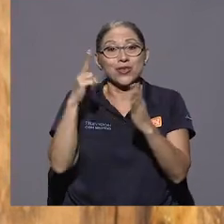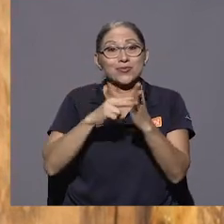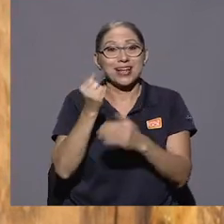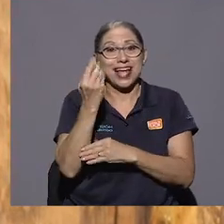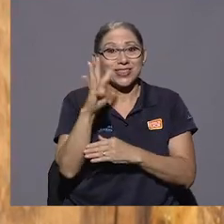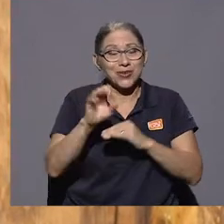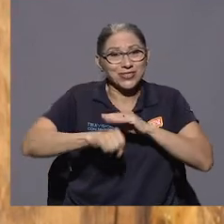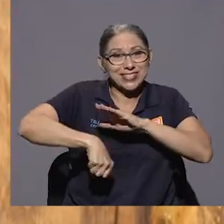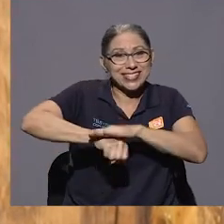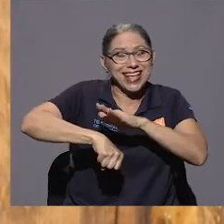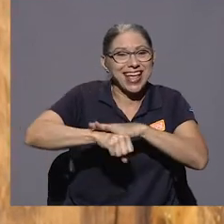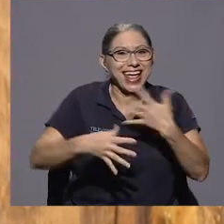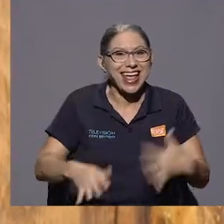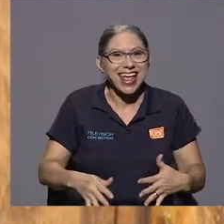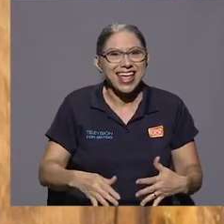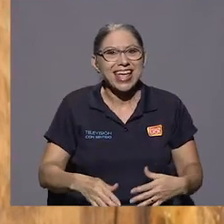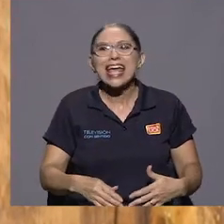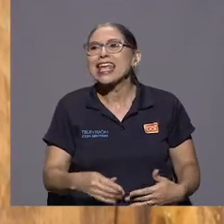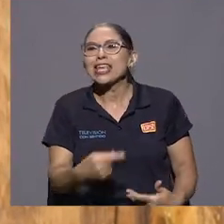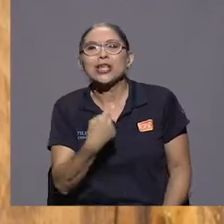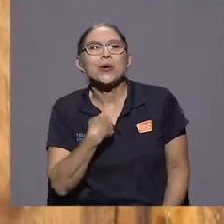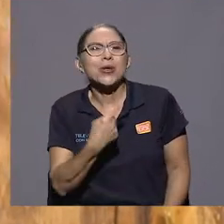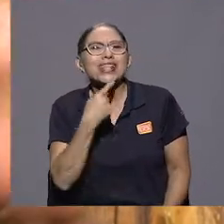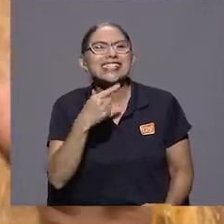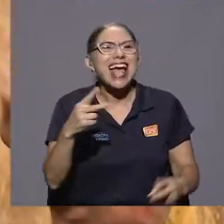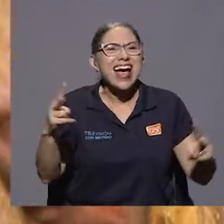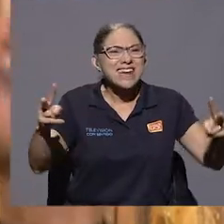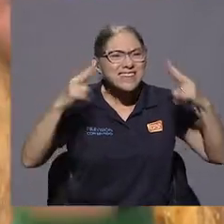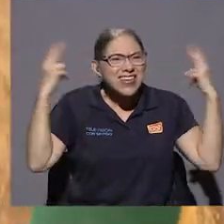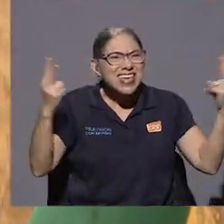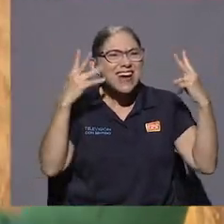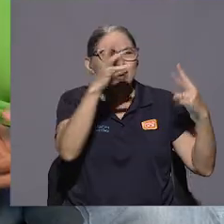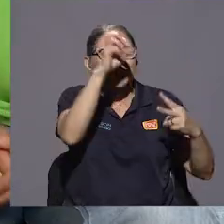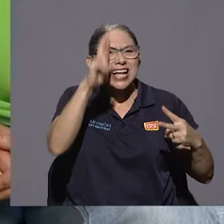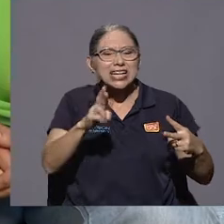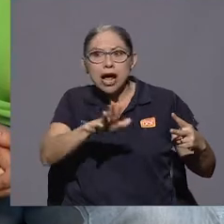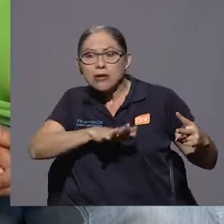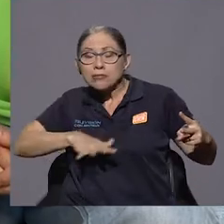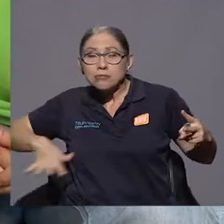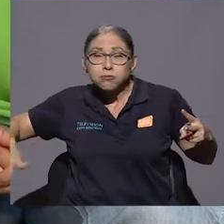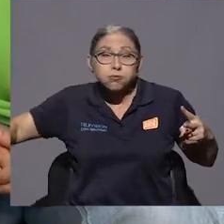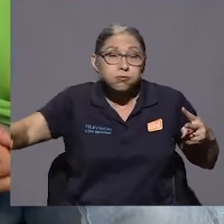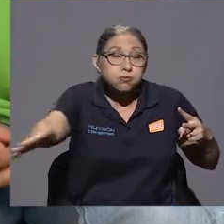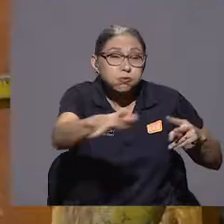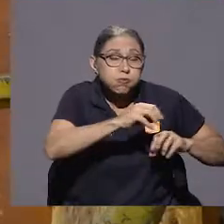decir, viva Costa Rica, y escuchar el viva.